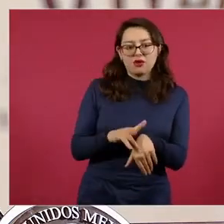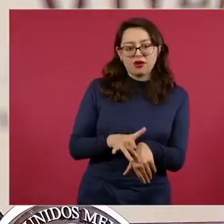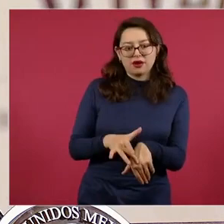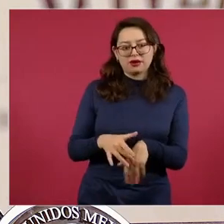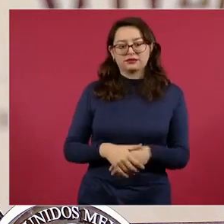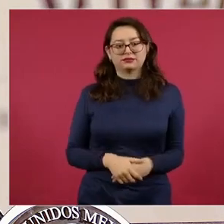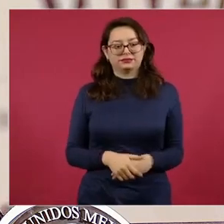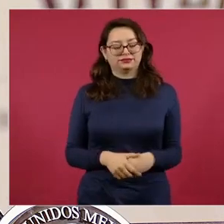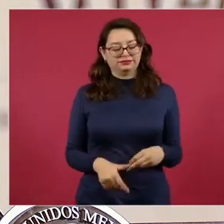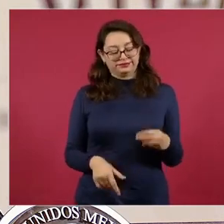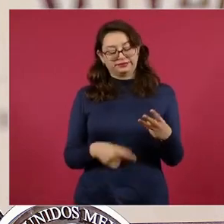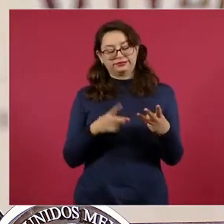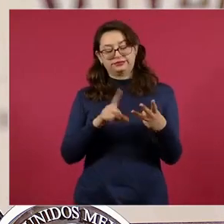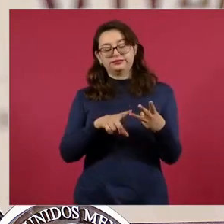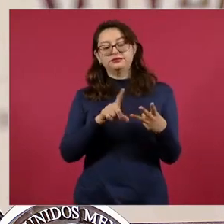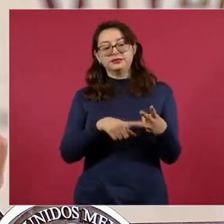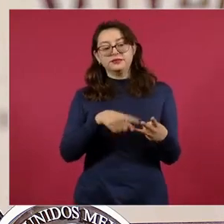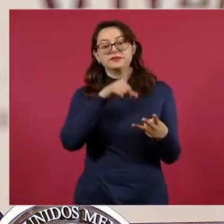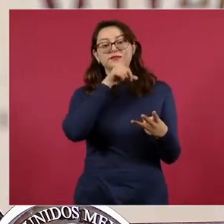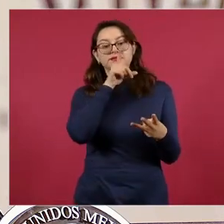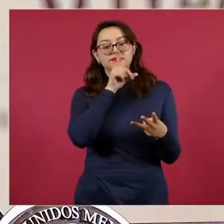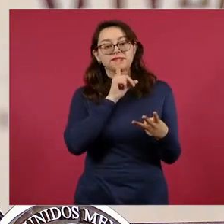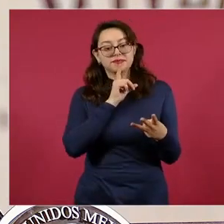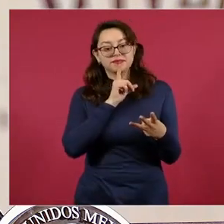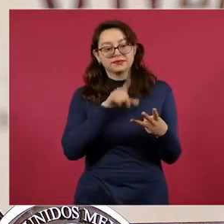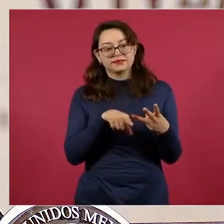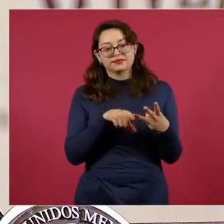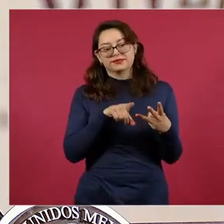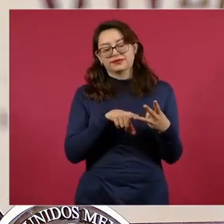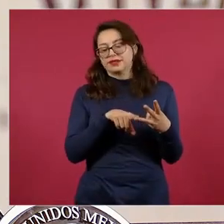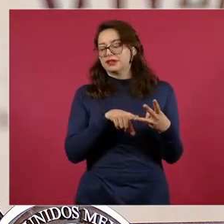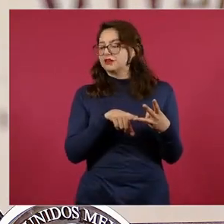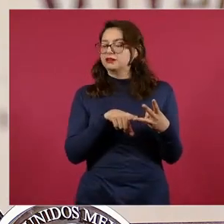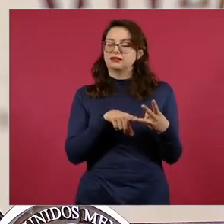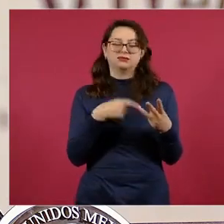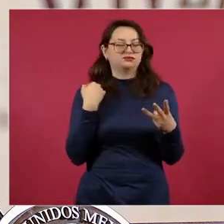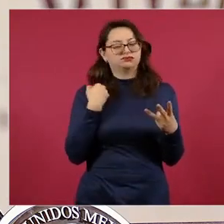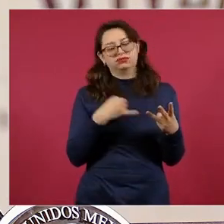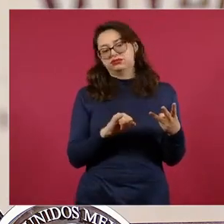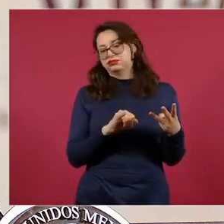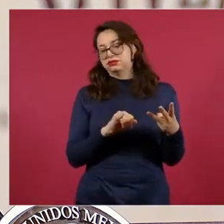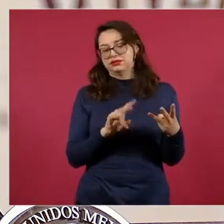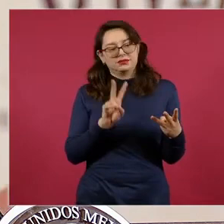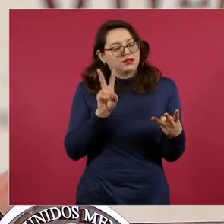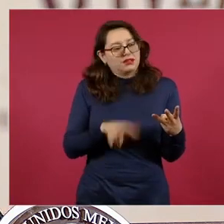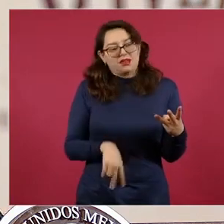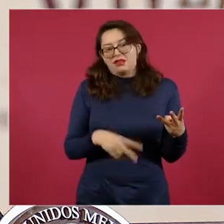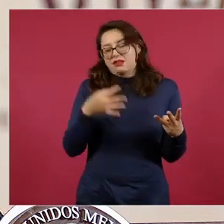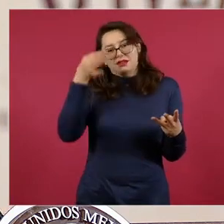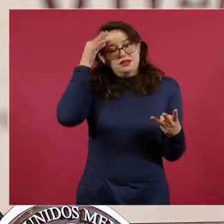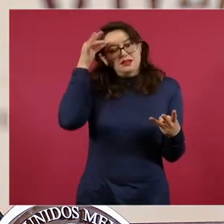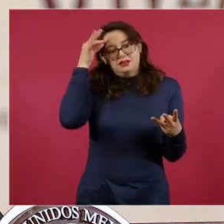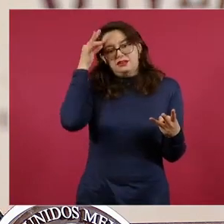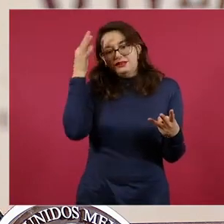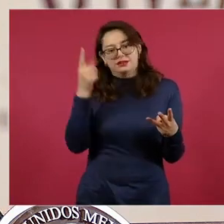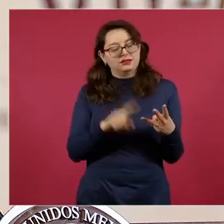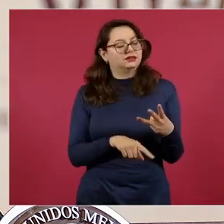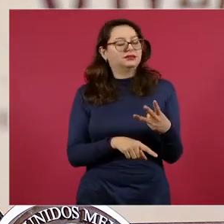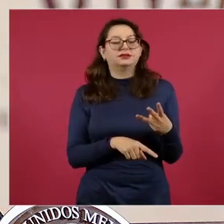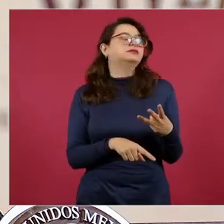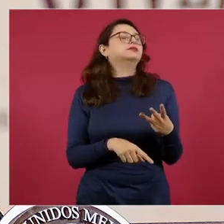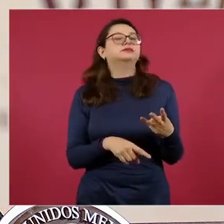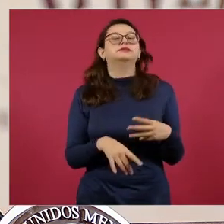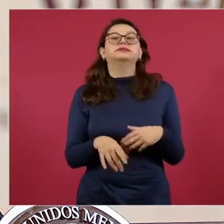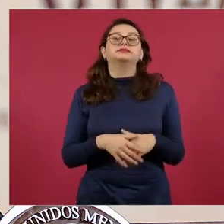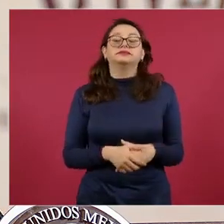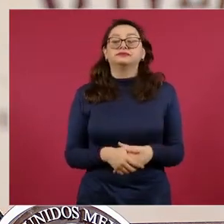tercera mentira. En redes circuló, miren, esta la verdad es que es hilarante. Circuló que a dos días de